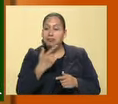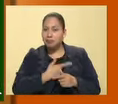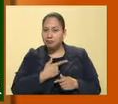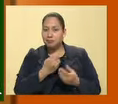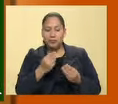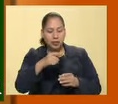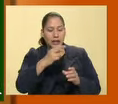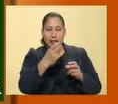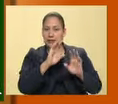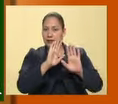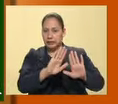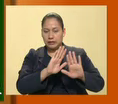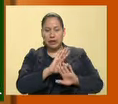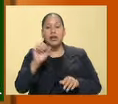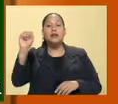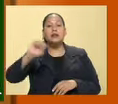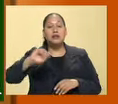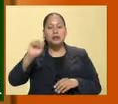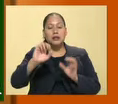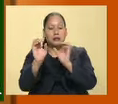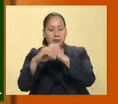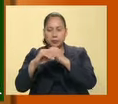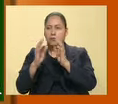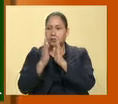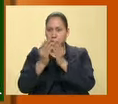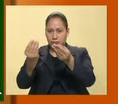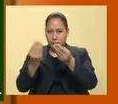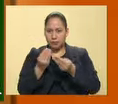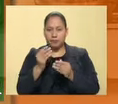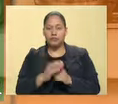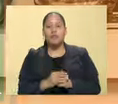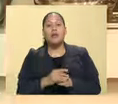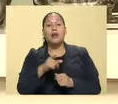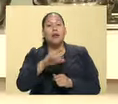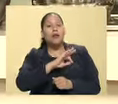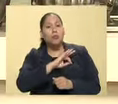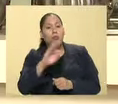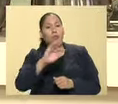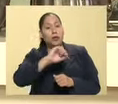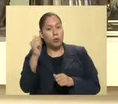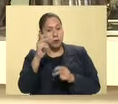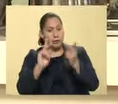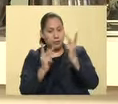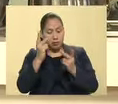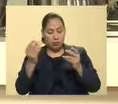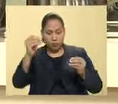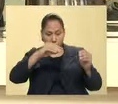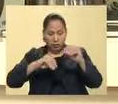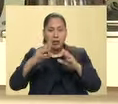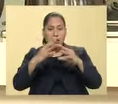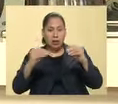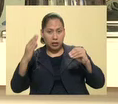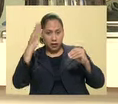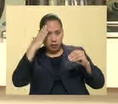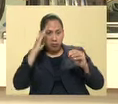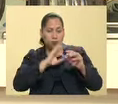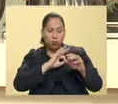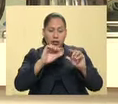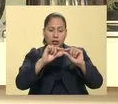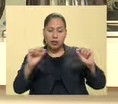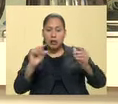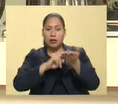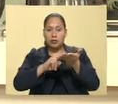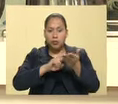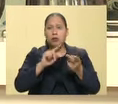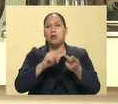Ok. ¿Quieres la sal de una vez? De una vez, sal y pimienta. Oye, Nacate, ¿se le pueden echar otras verduras? Okay. O sea, aparte de la calabaza, por ejemplo, ejotes. Brócoli,